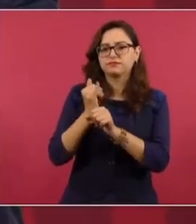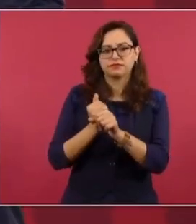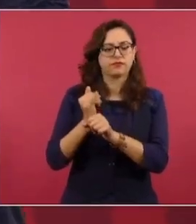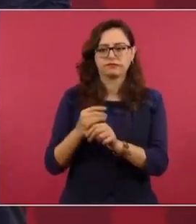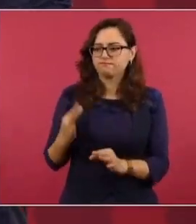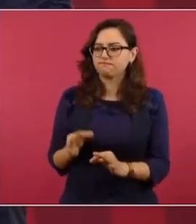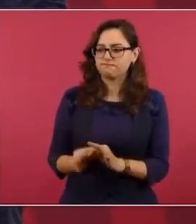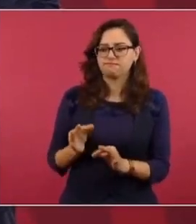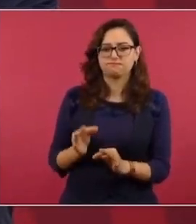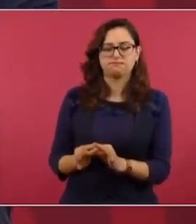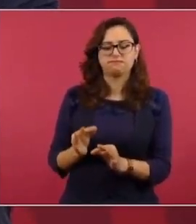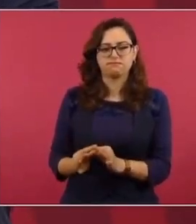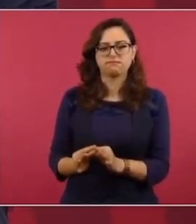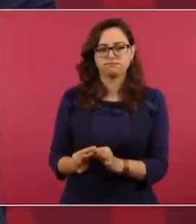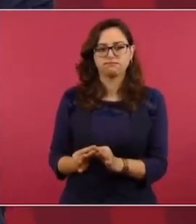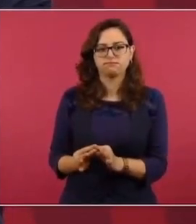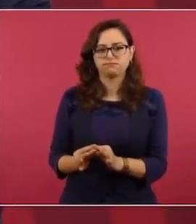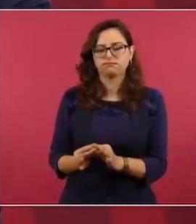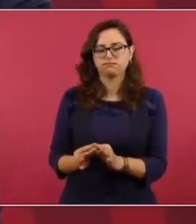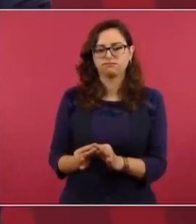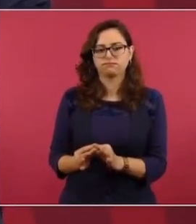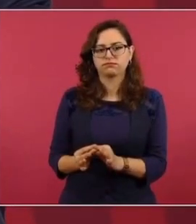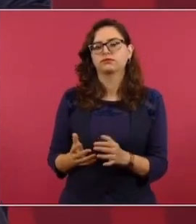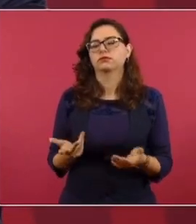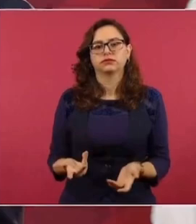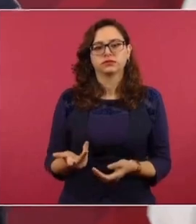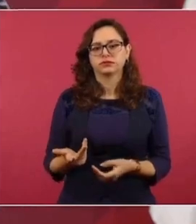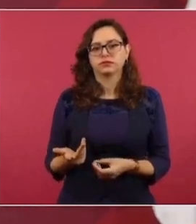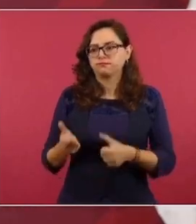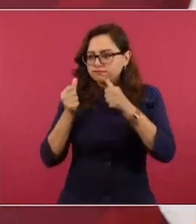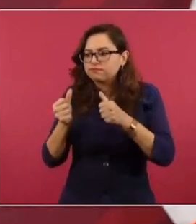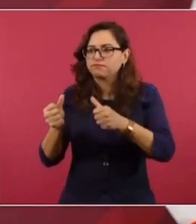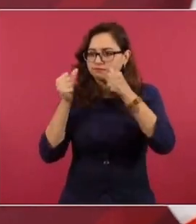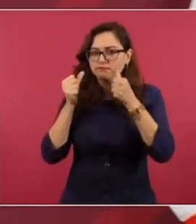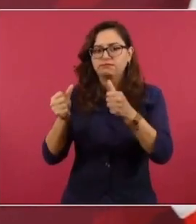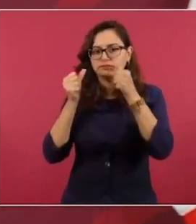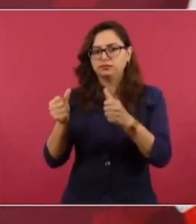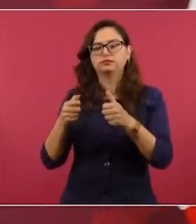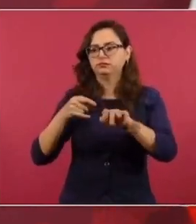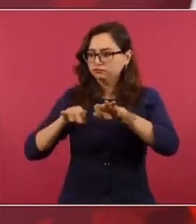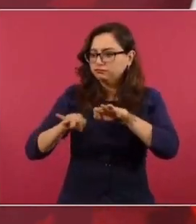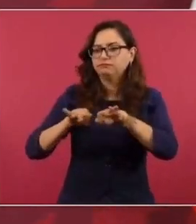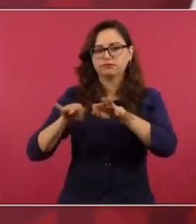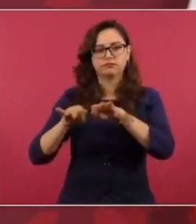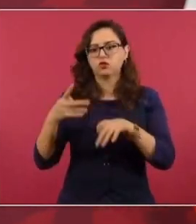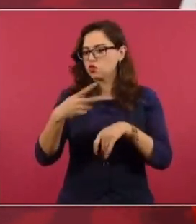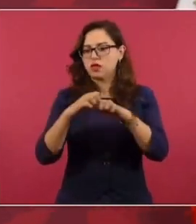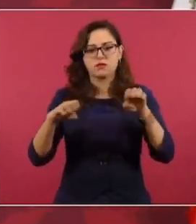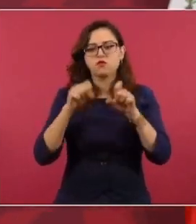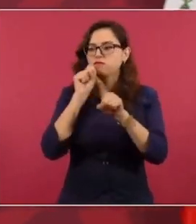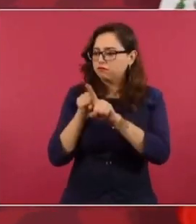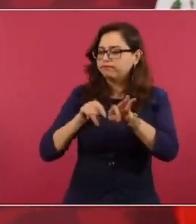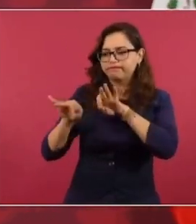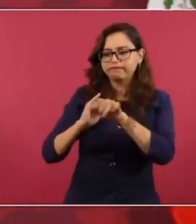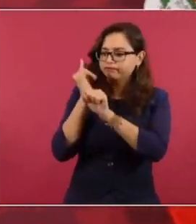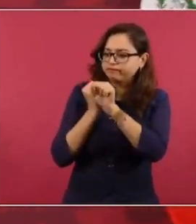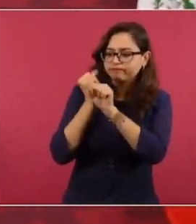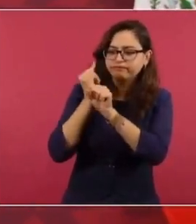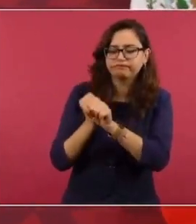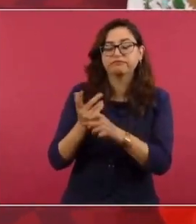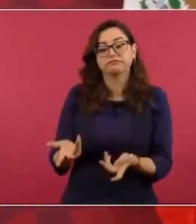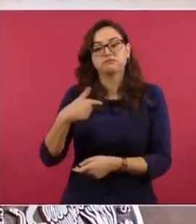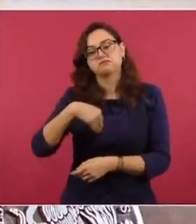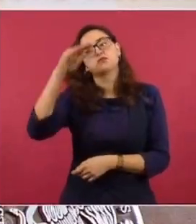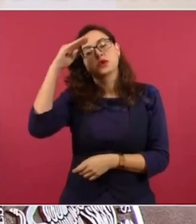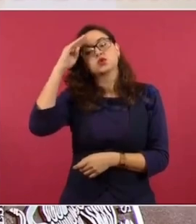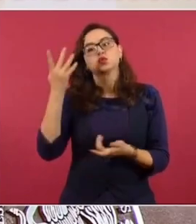ha estado en todo el tiempo atento y está trabajando con todo el equipo. Y yo espero